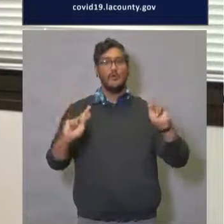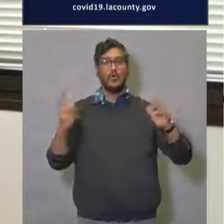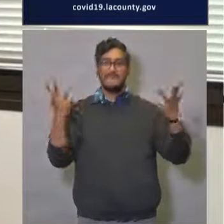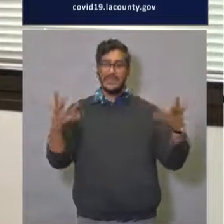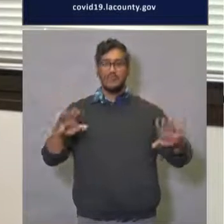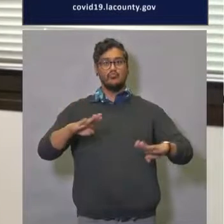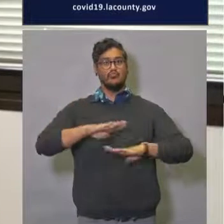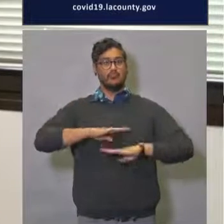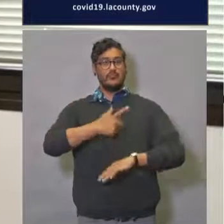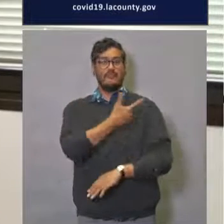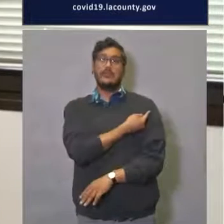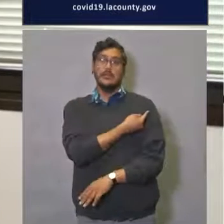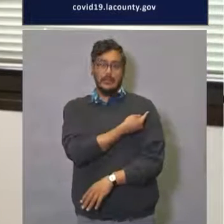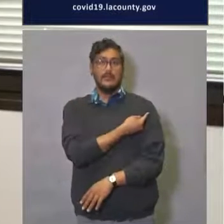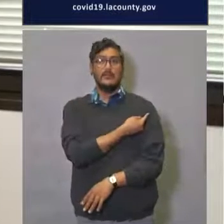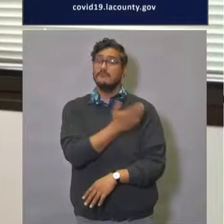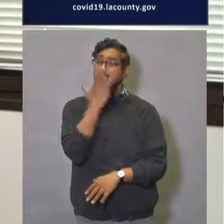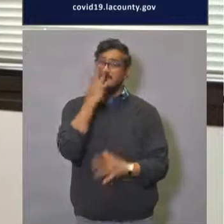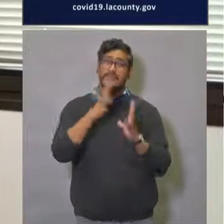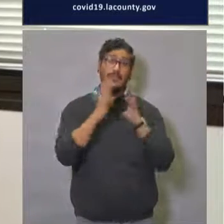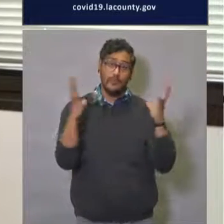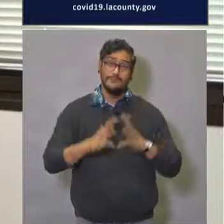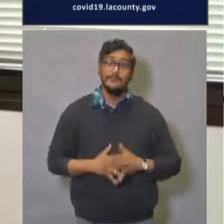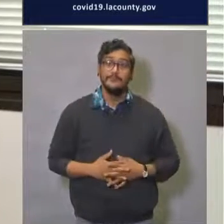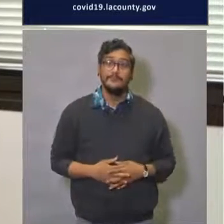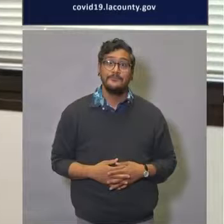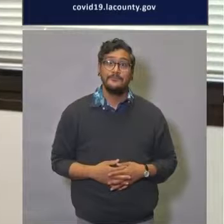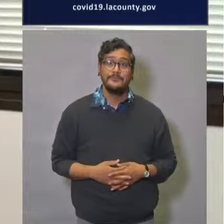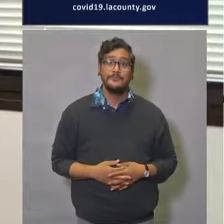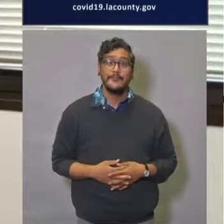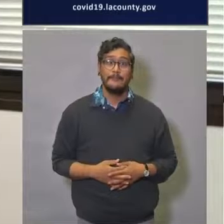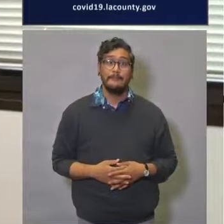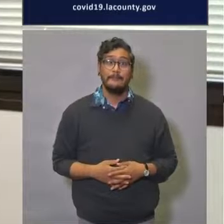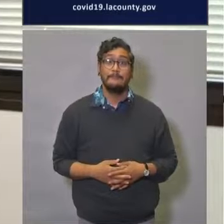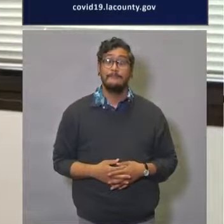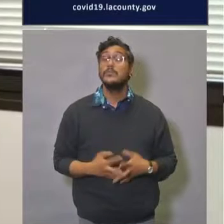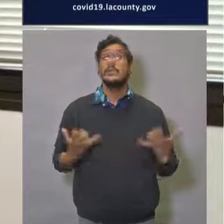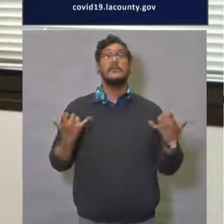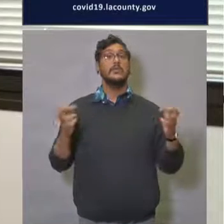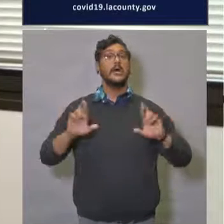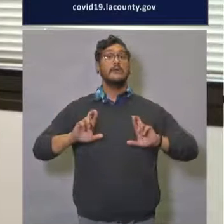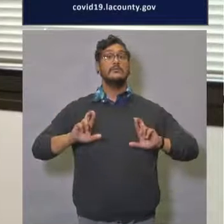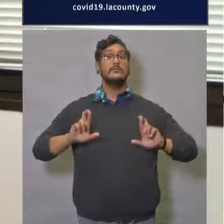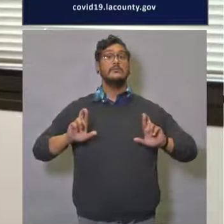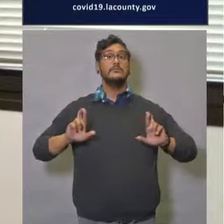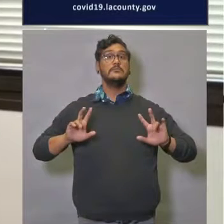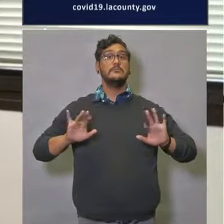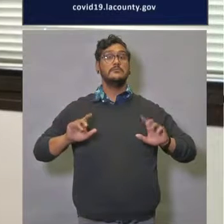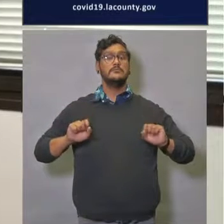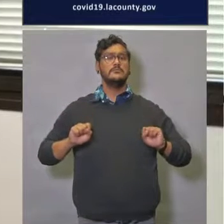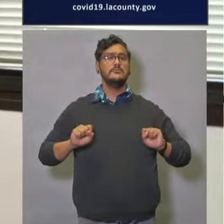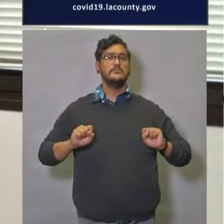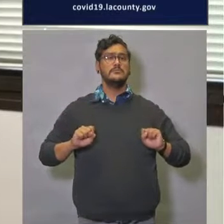completo. Muchas gracias. And now we'll go ahead and